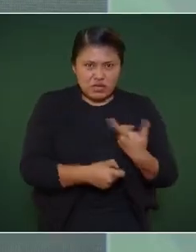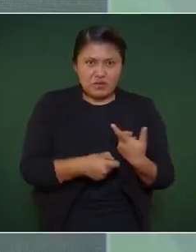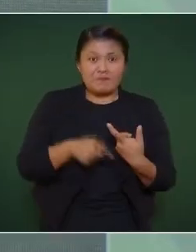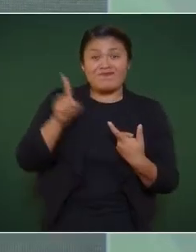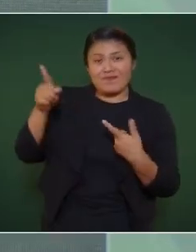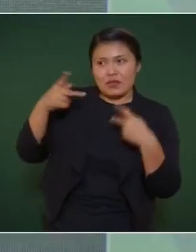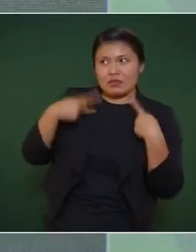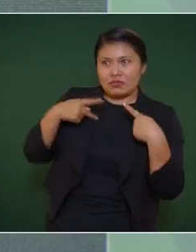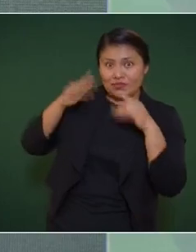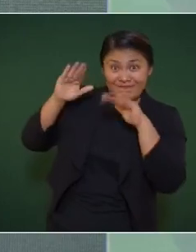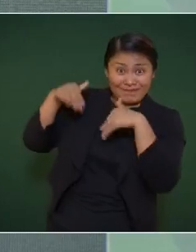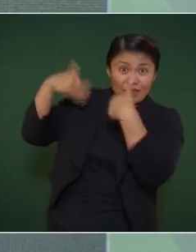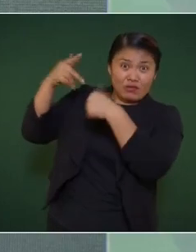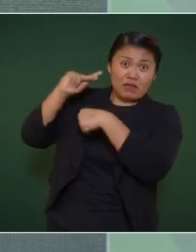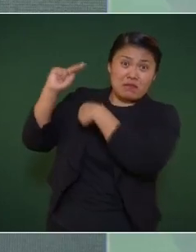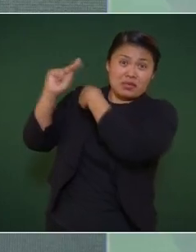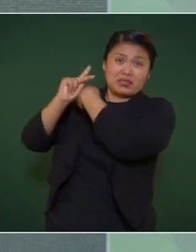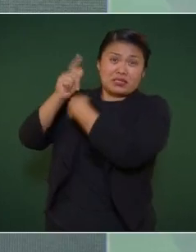curanderos